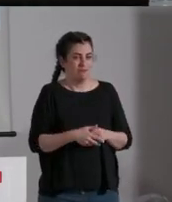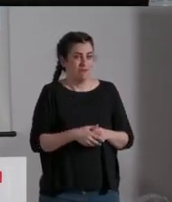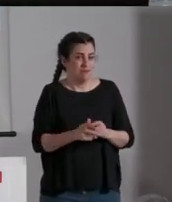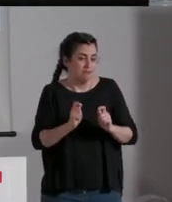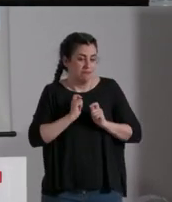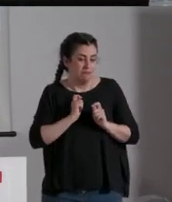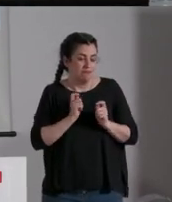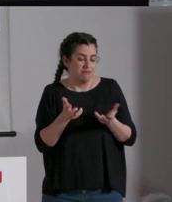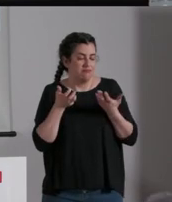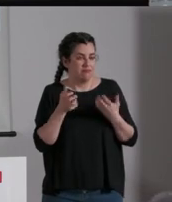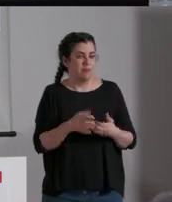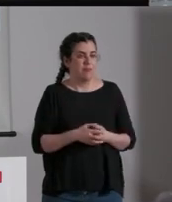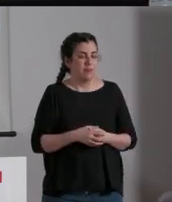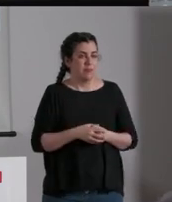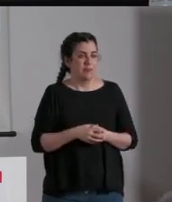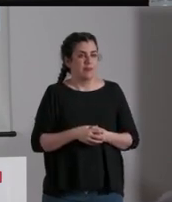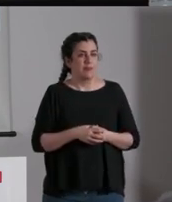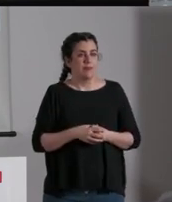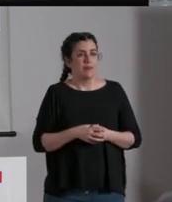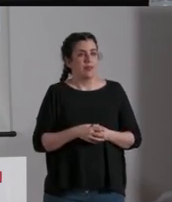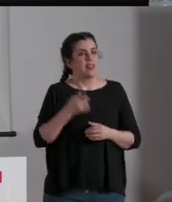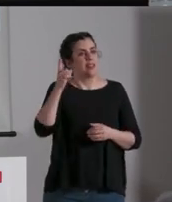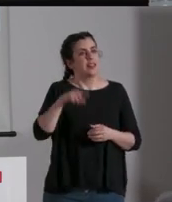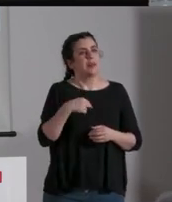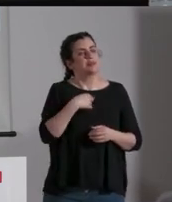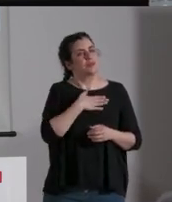beneficioso. Y también me gustaría comentar que